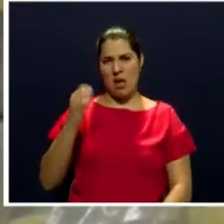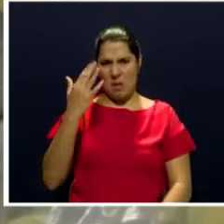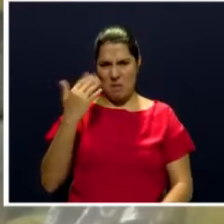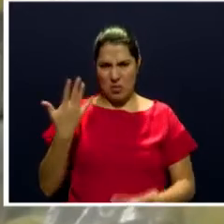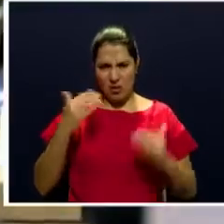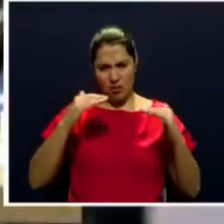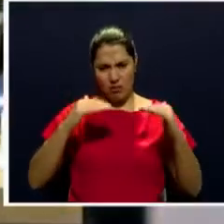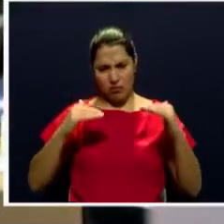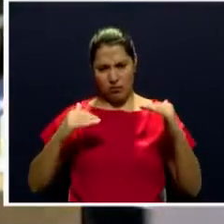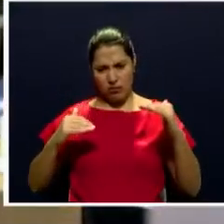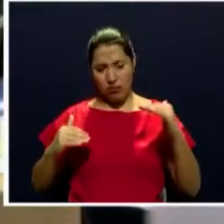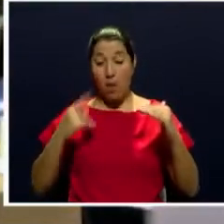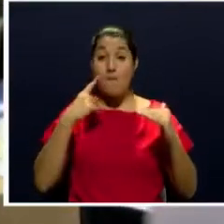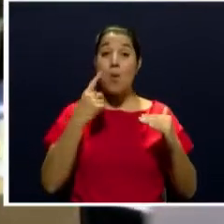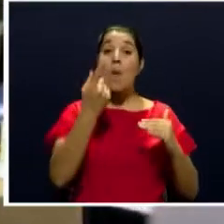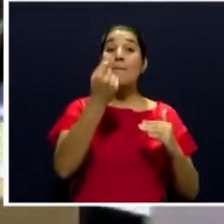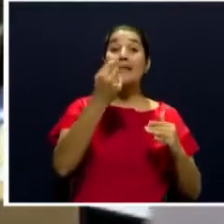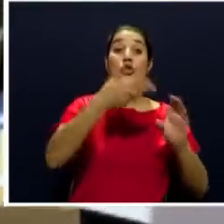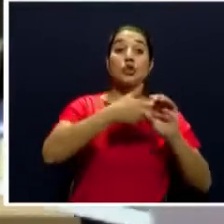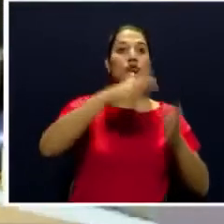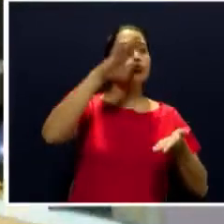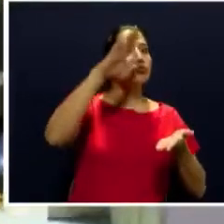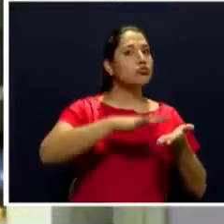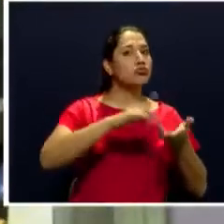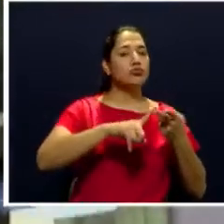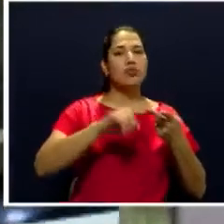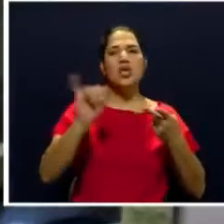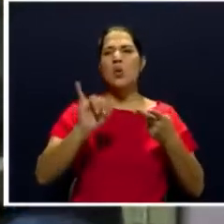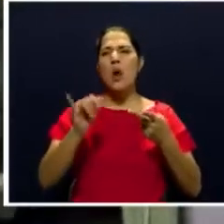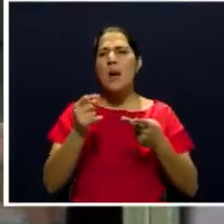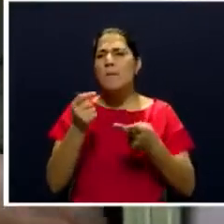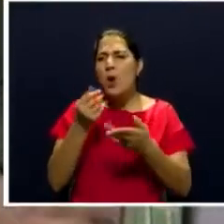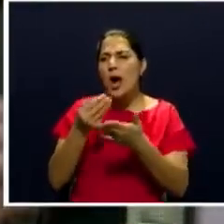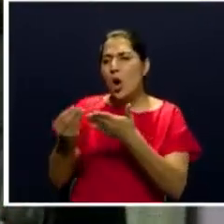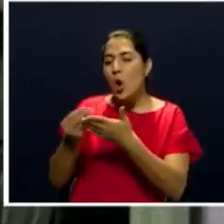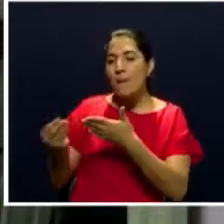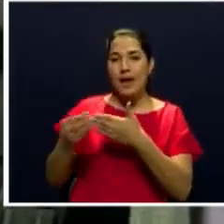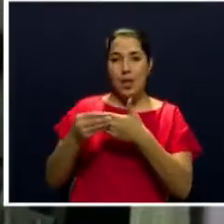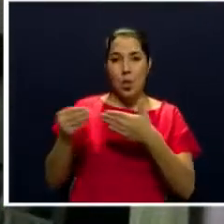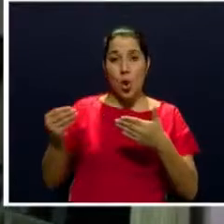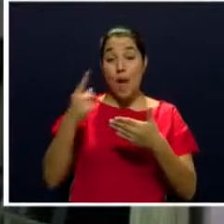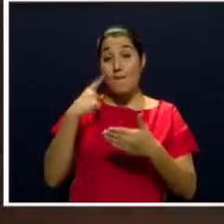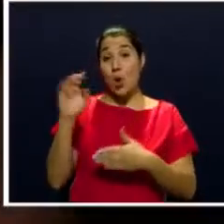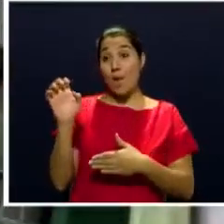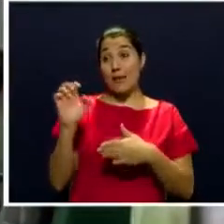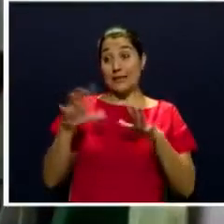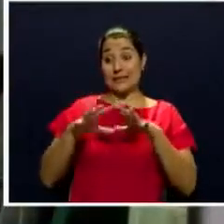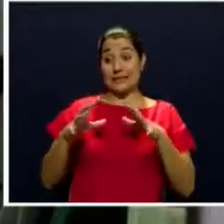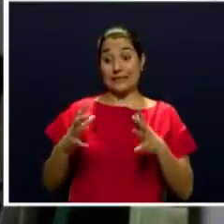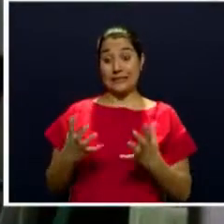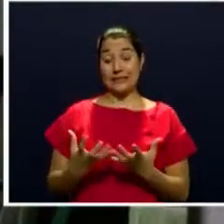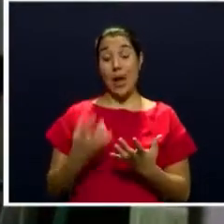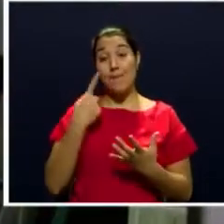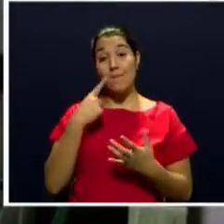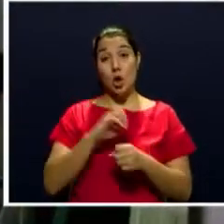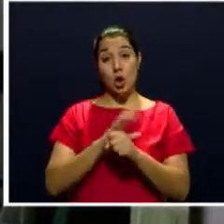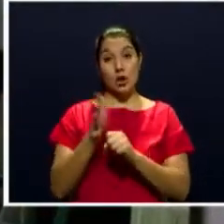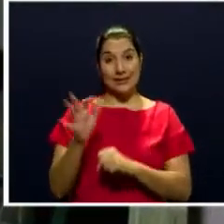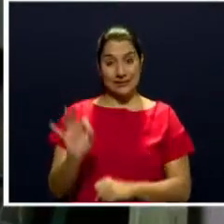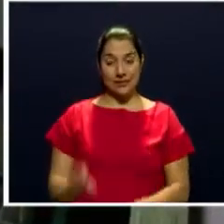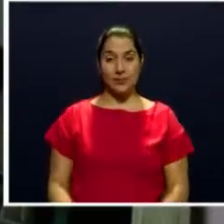de precios del petróleo, así como a la baja en la demanda del dólar a raíz de la emergencia que se vive en el mundo por el coronavirus. ¿Cuáles